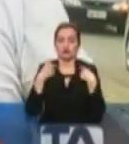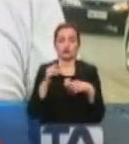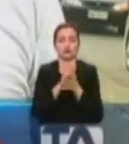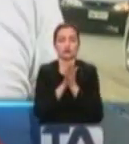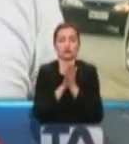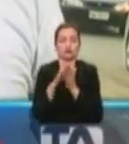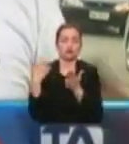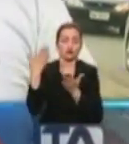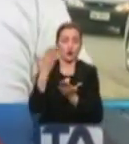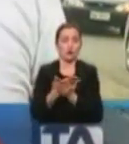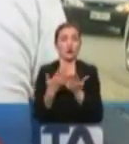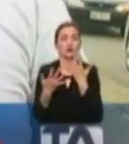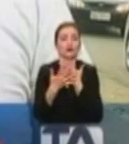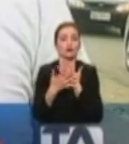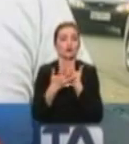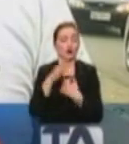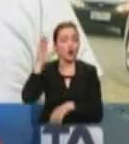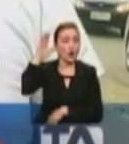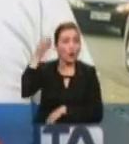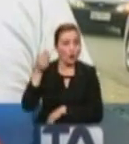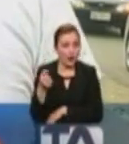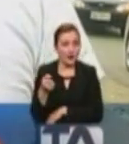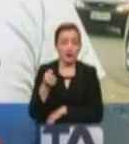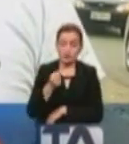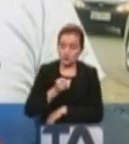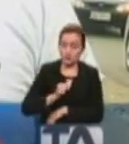avanzaron hasta Carcelén. Yo vengo desde Cuenca.